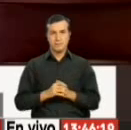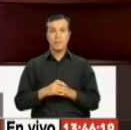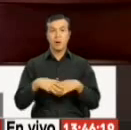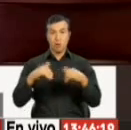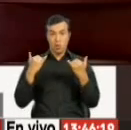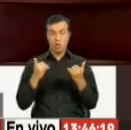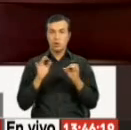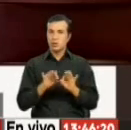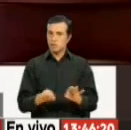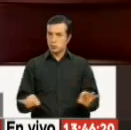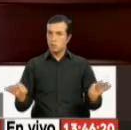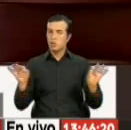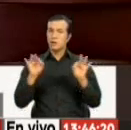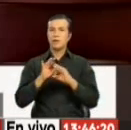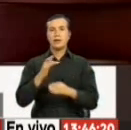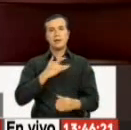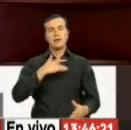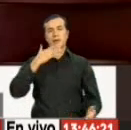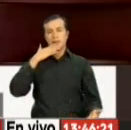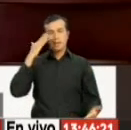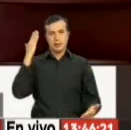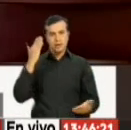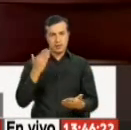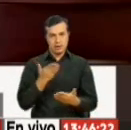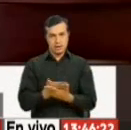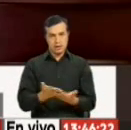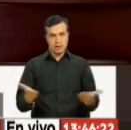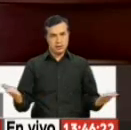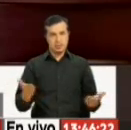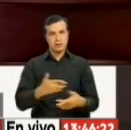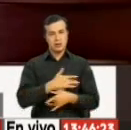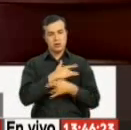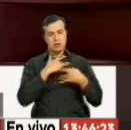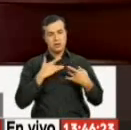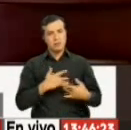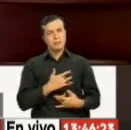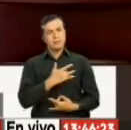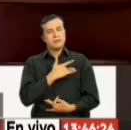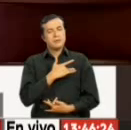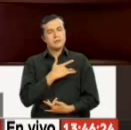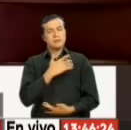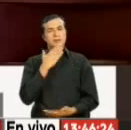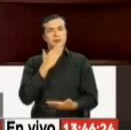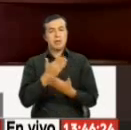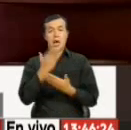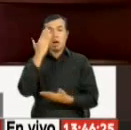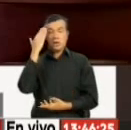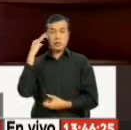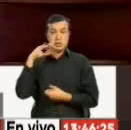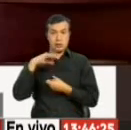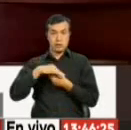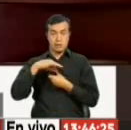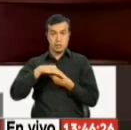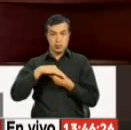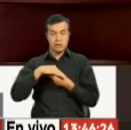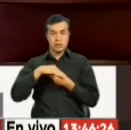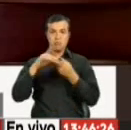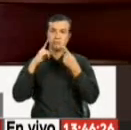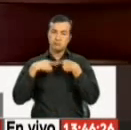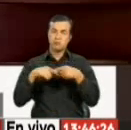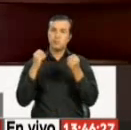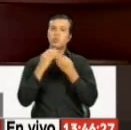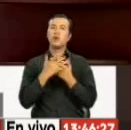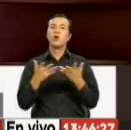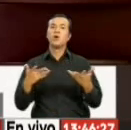momento de agradecer desde el fondo de mi alma que las pasadas elecciones revelan